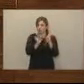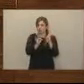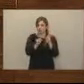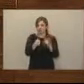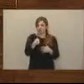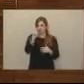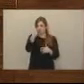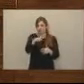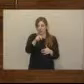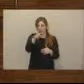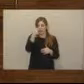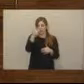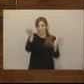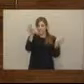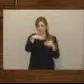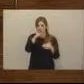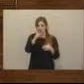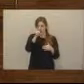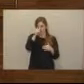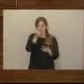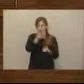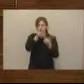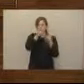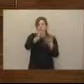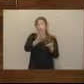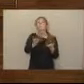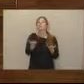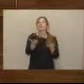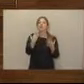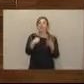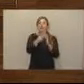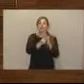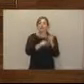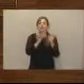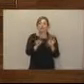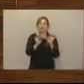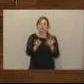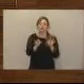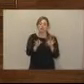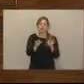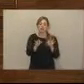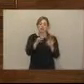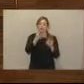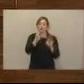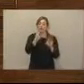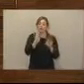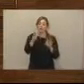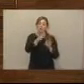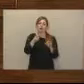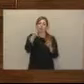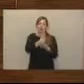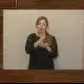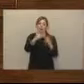no le interesa que los recuerden, pero los datos son los que cantan a la hora de gestionar la crisis. Vuelvo a repetir que Asturias precisamente